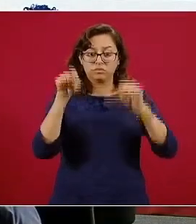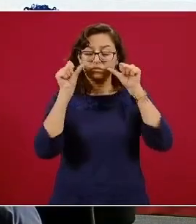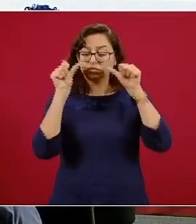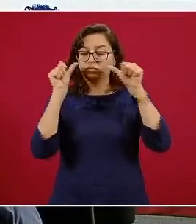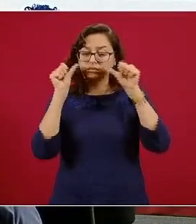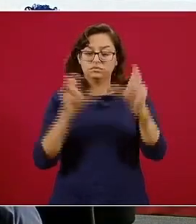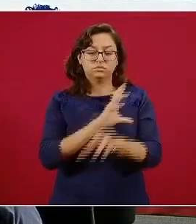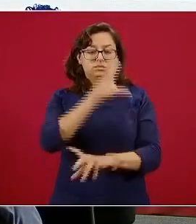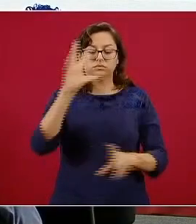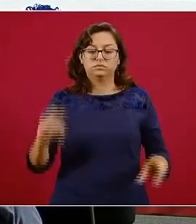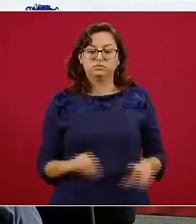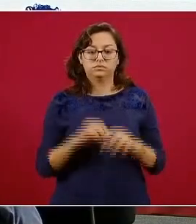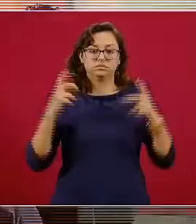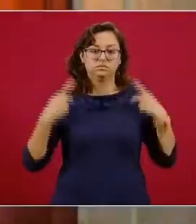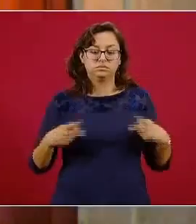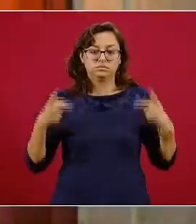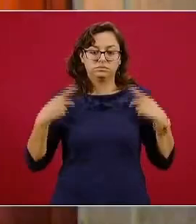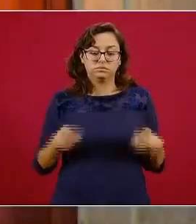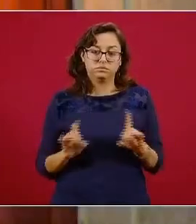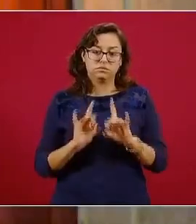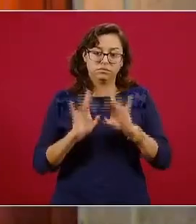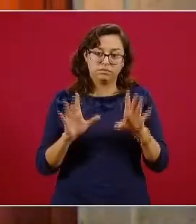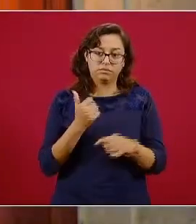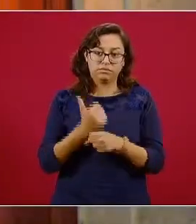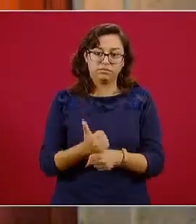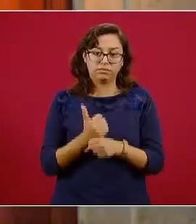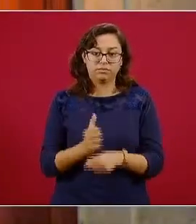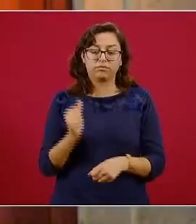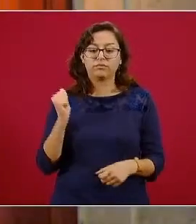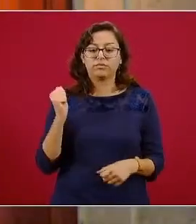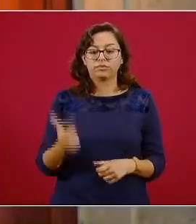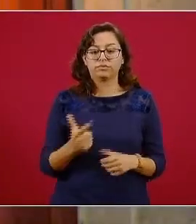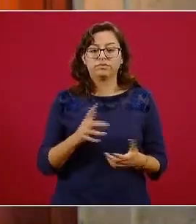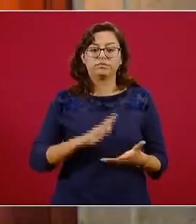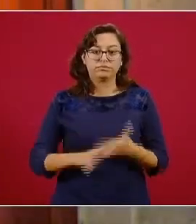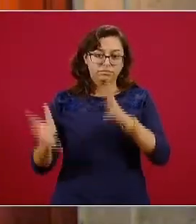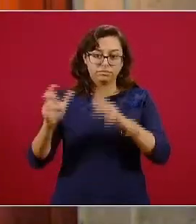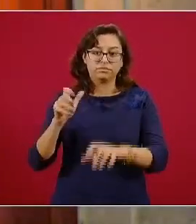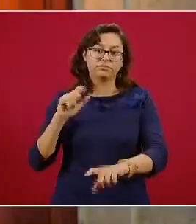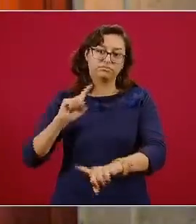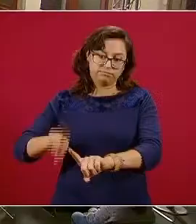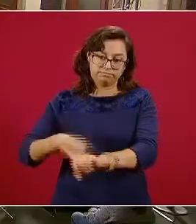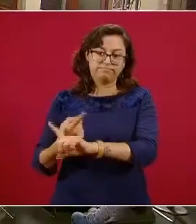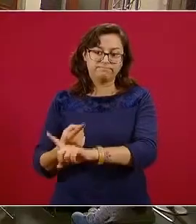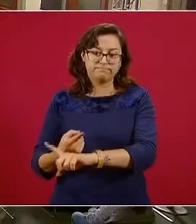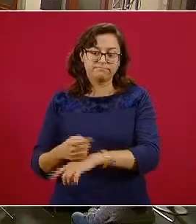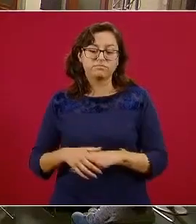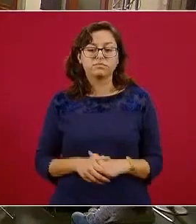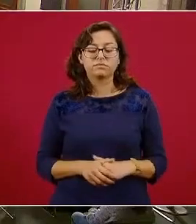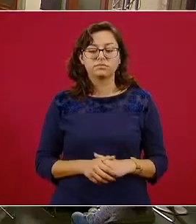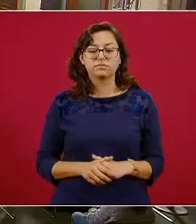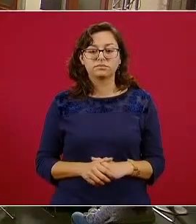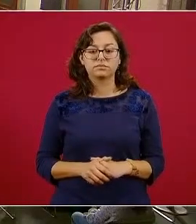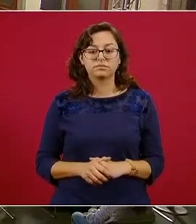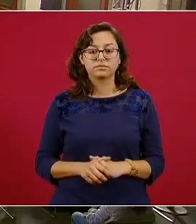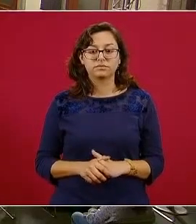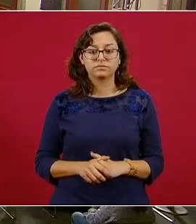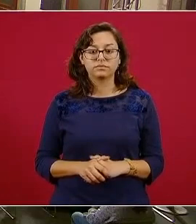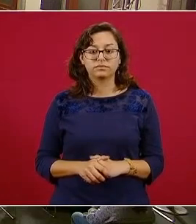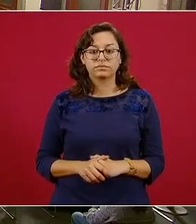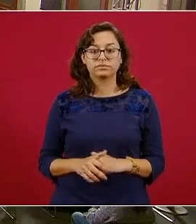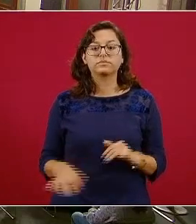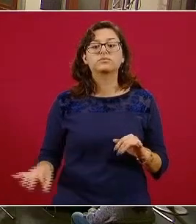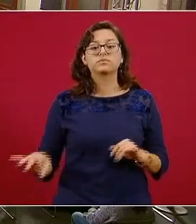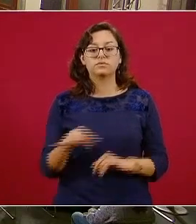a toda persona que ha sufrido de violencia, de violación sexual. La que sigue, por favor.